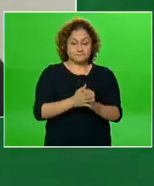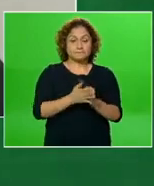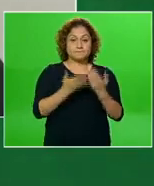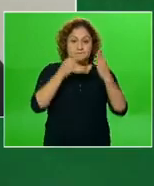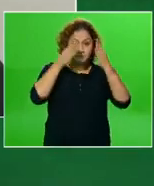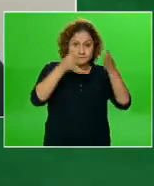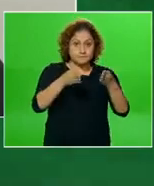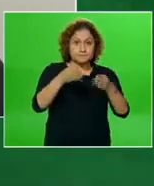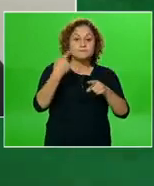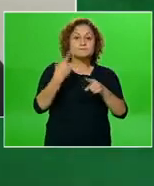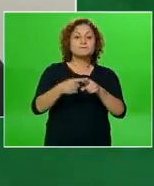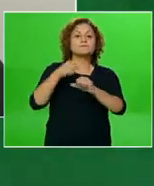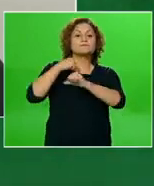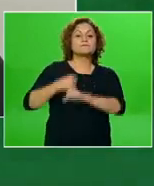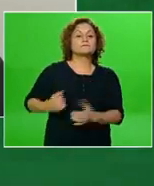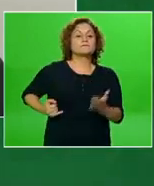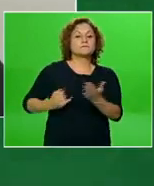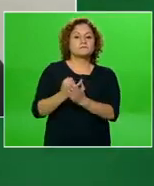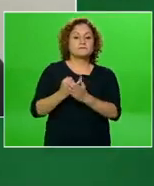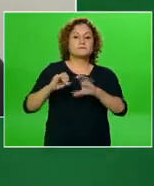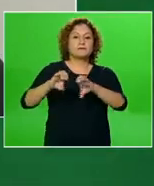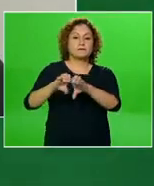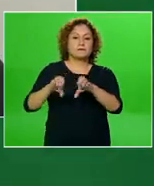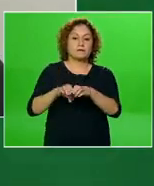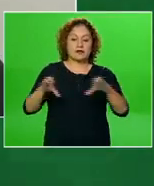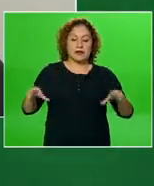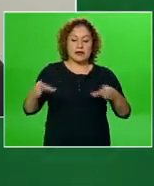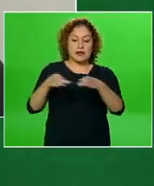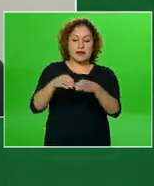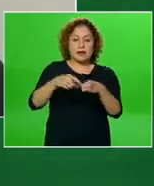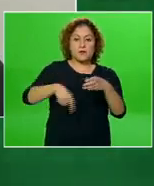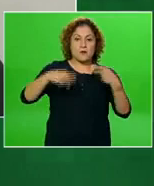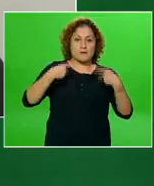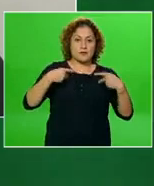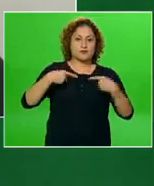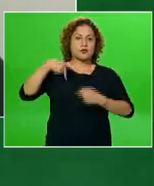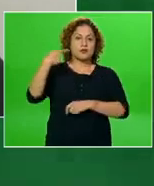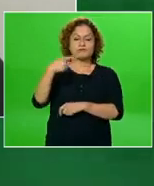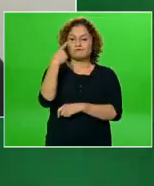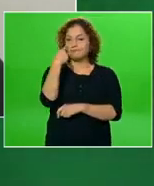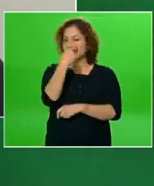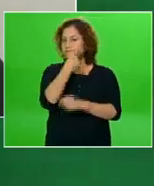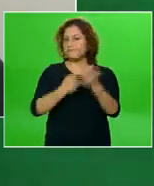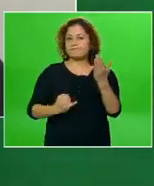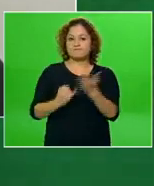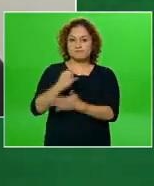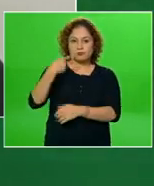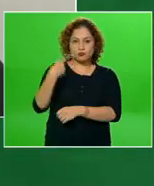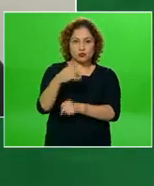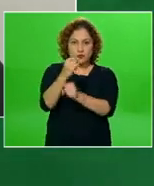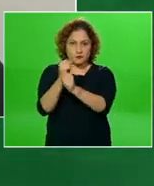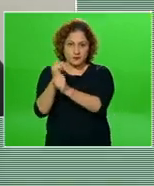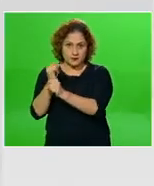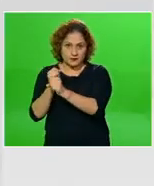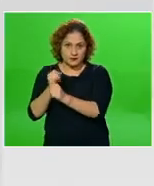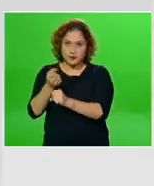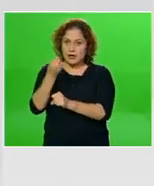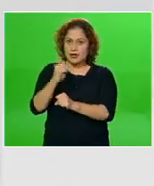asesor de vacuna los ha priorizado para efectos de iniciar primero con sus dosis